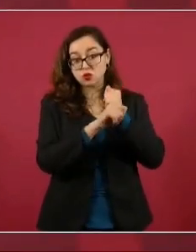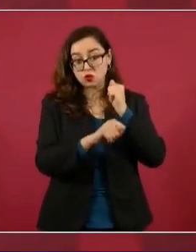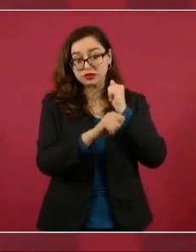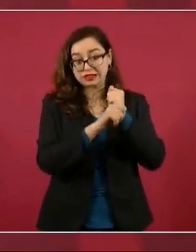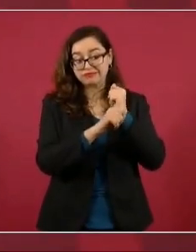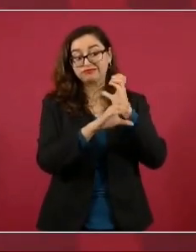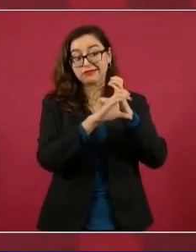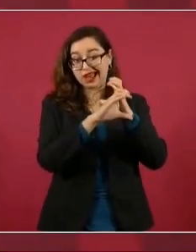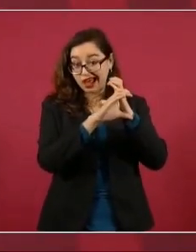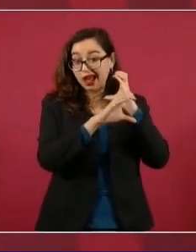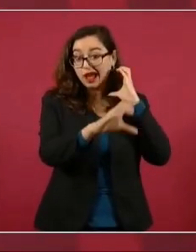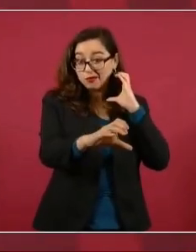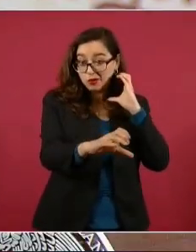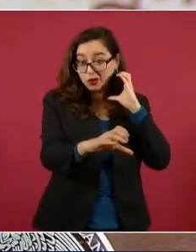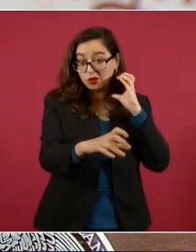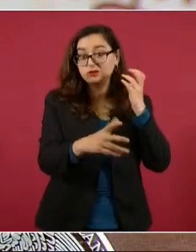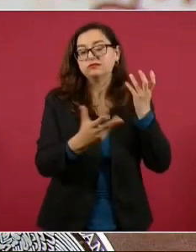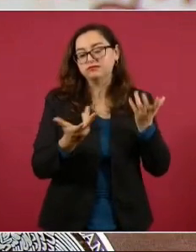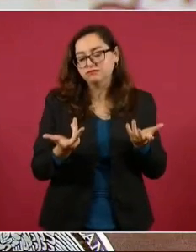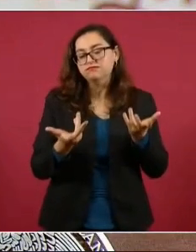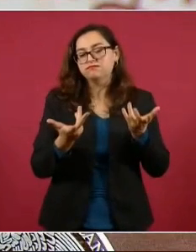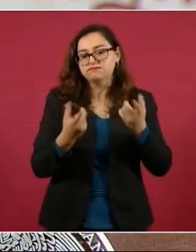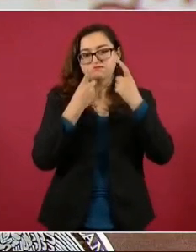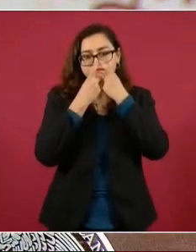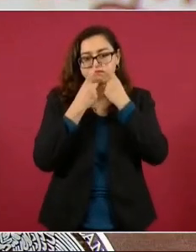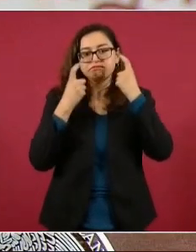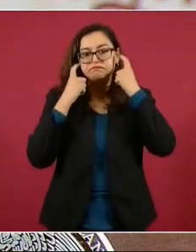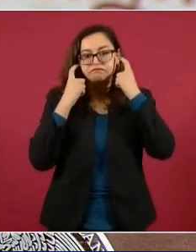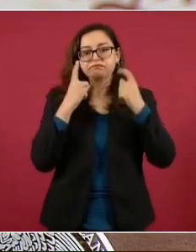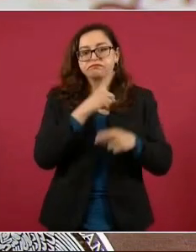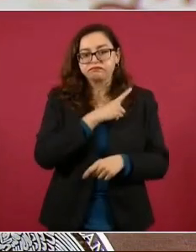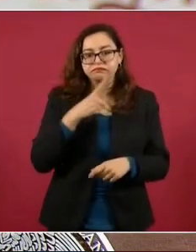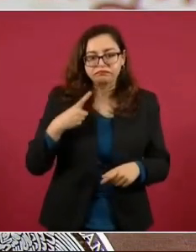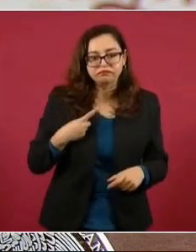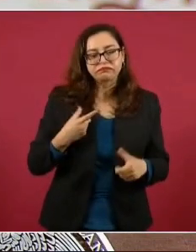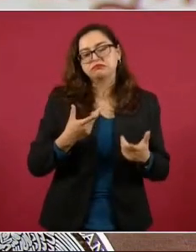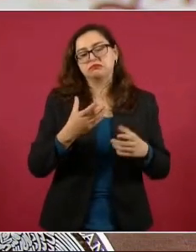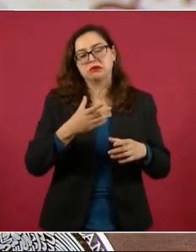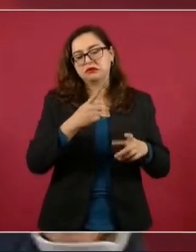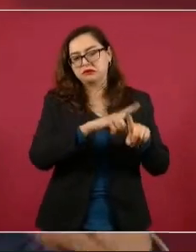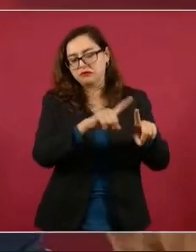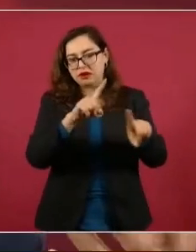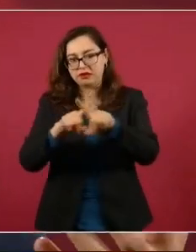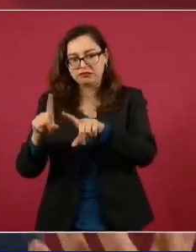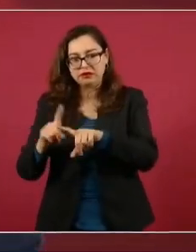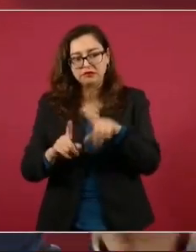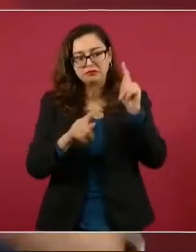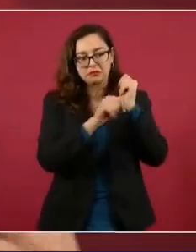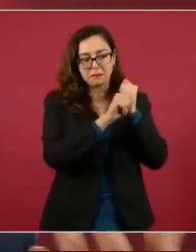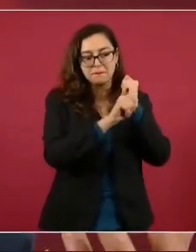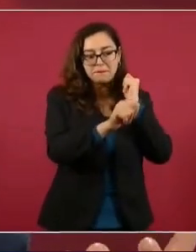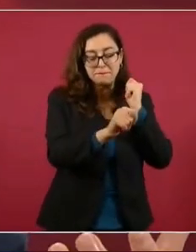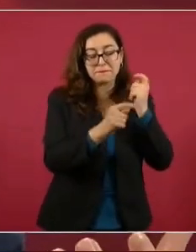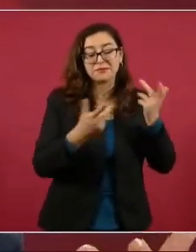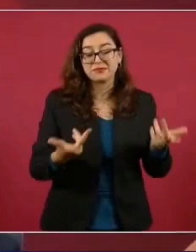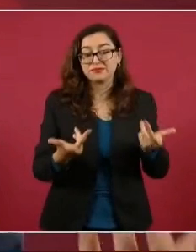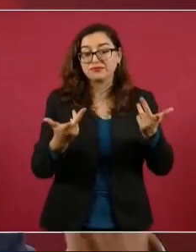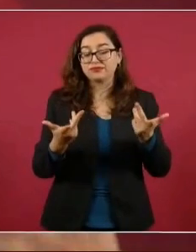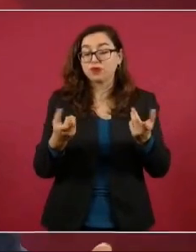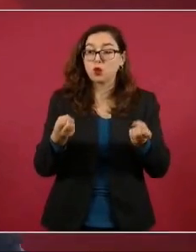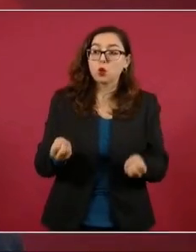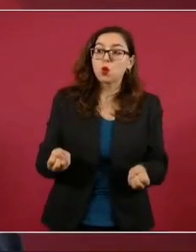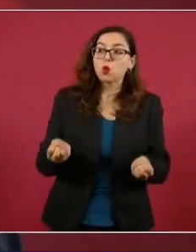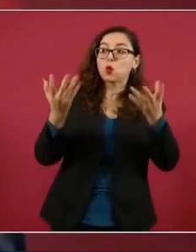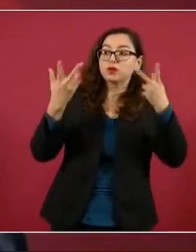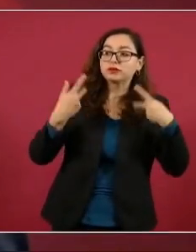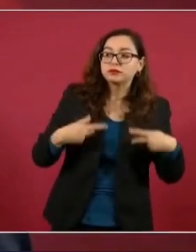seguir siendo de utilidad y la utilidad depende, desde luego, de qué tantas personas pudieran estar infectadas.